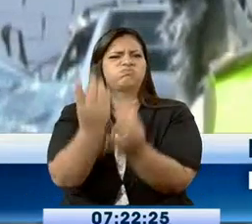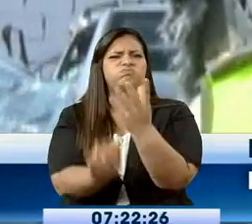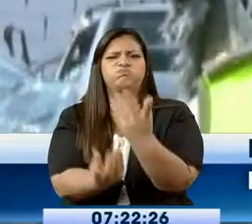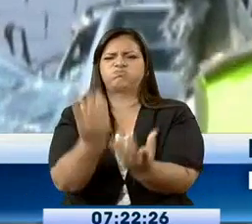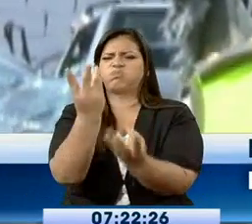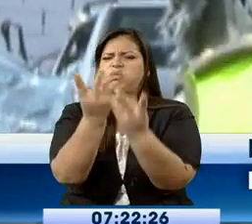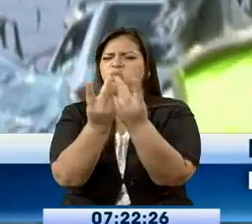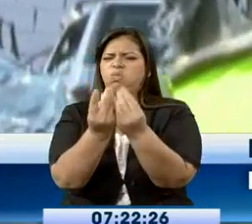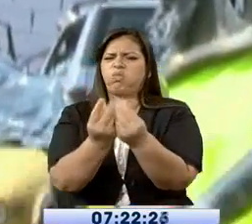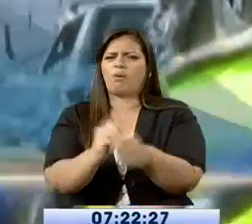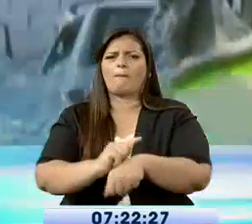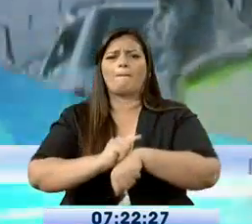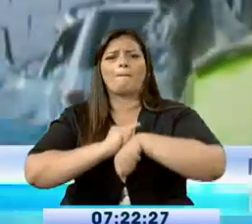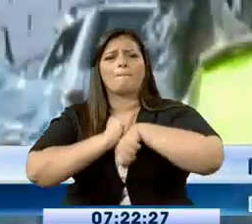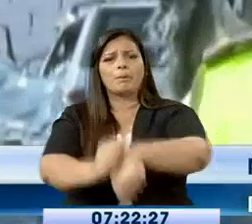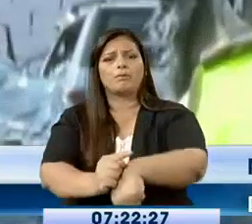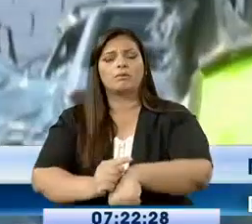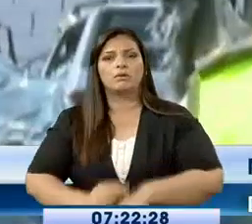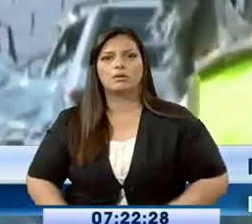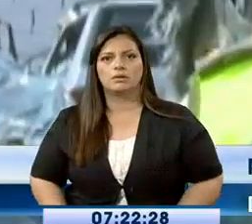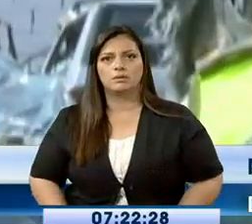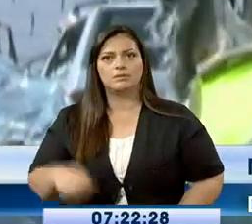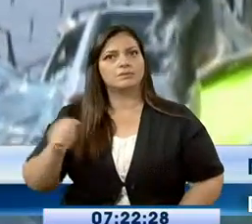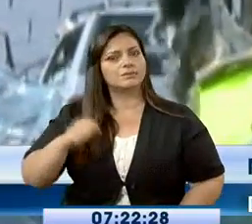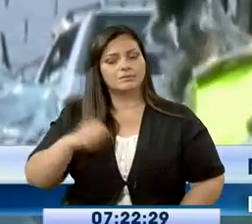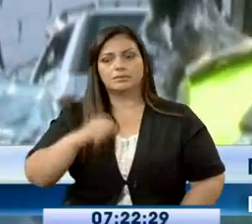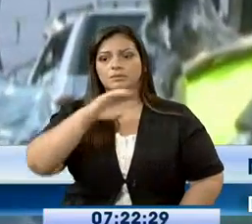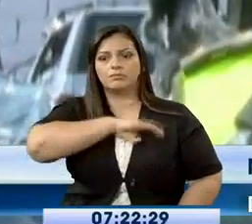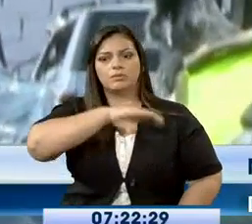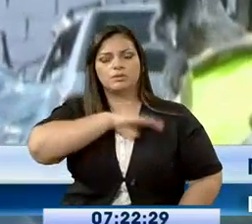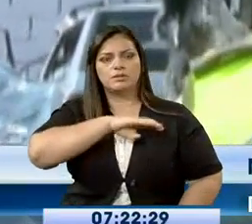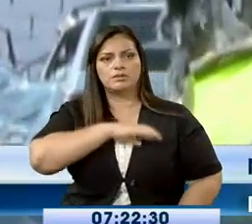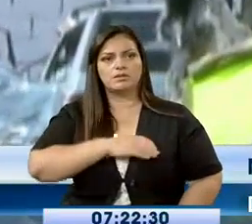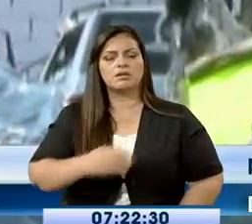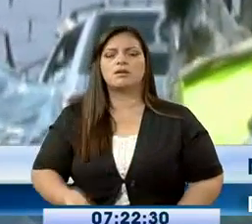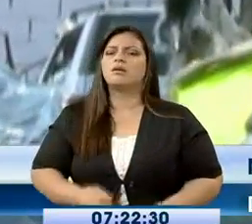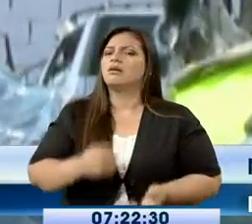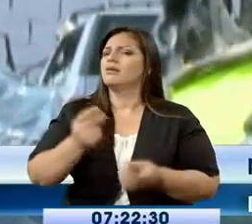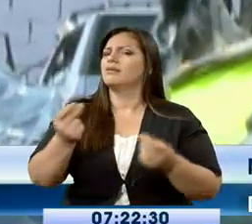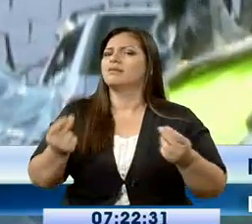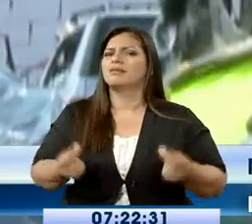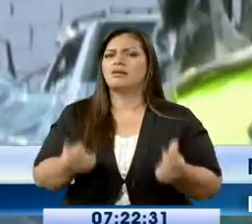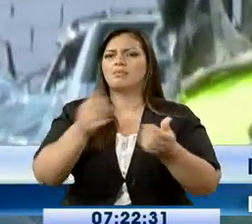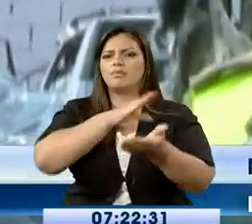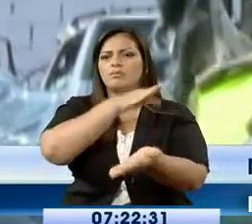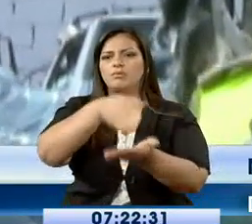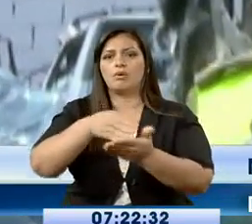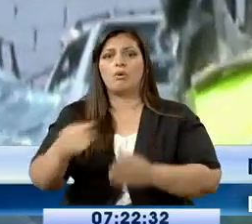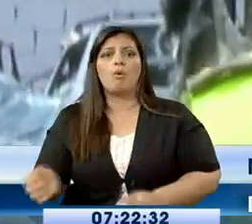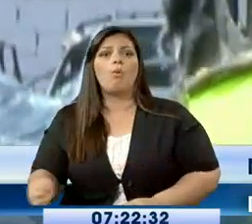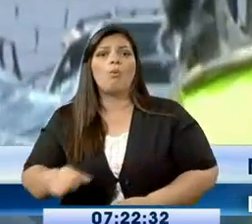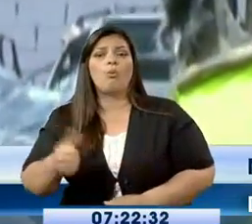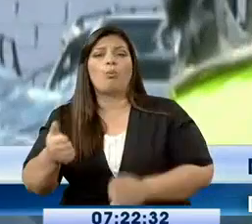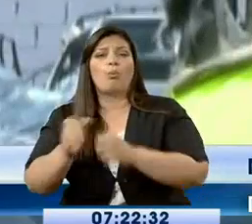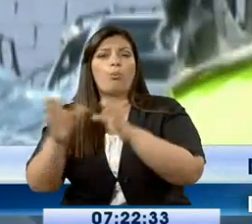respuesta inmediata por parte del personal policial y los órganos de auxilio. Los bomberos también acudieron al lugar y lograron ya